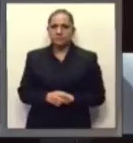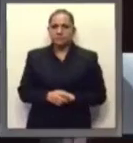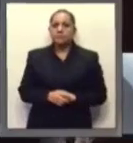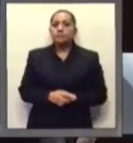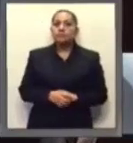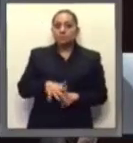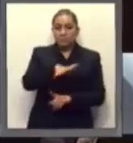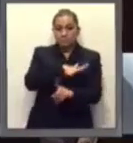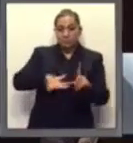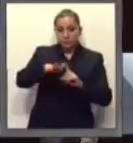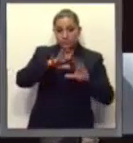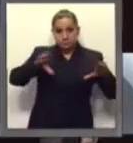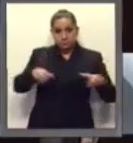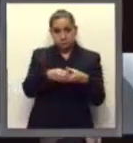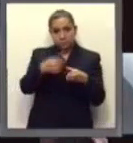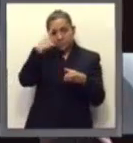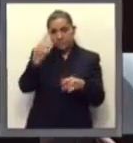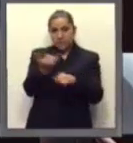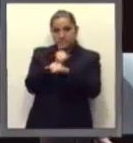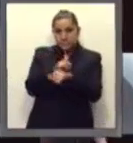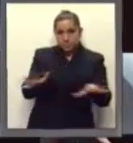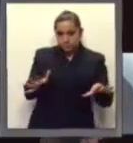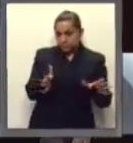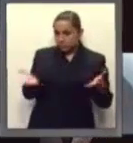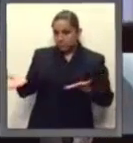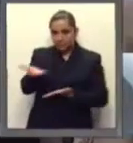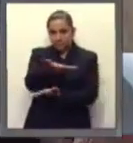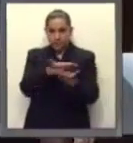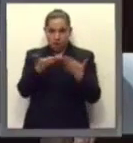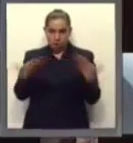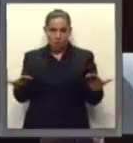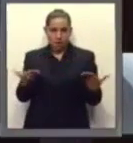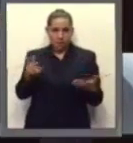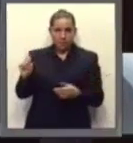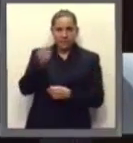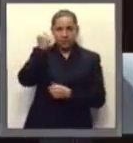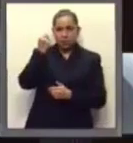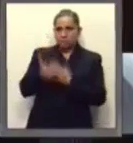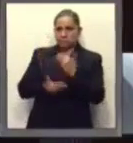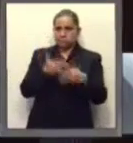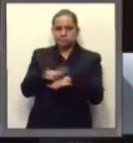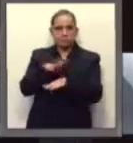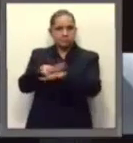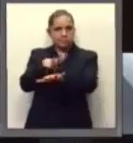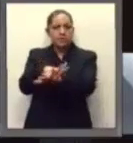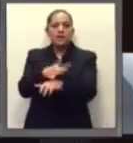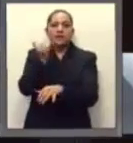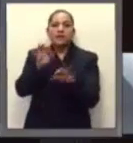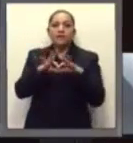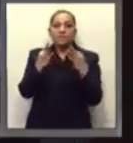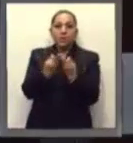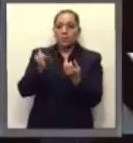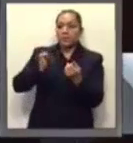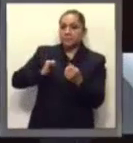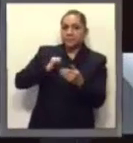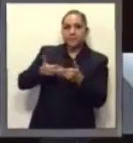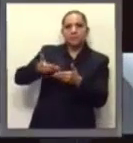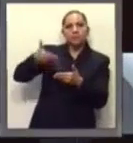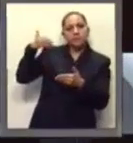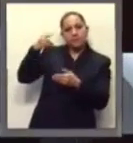En la sociedad de la información, marcada por las revoluciones tecnológicas y la ruptura de los viejos modelos